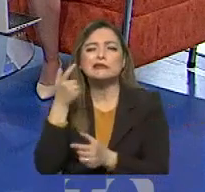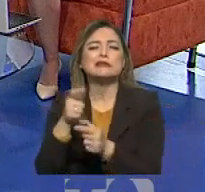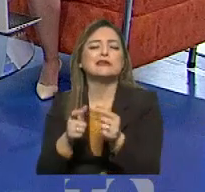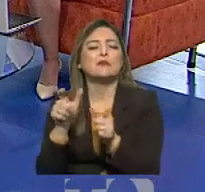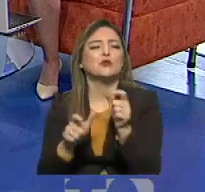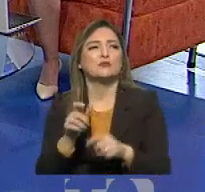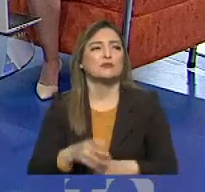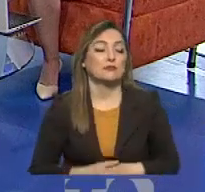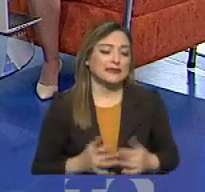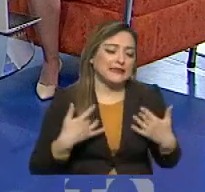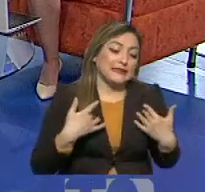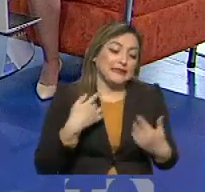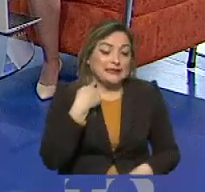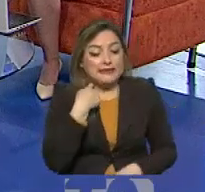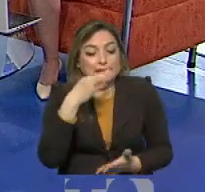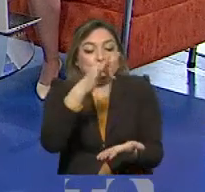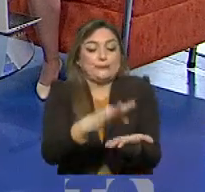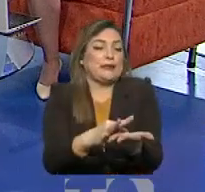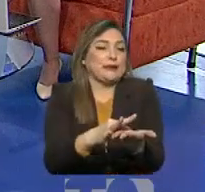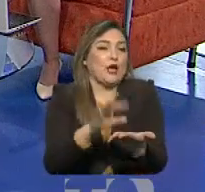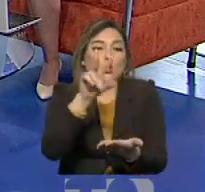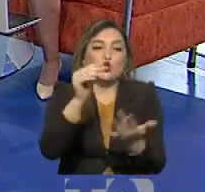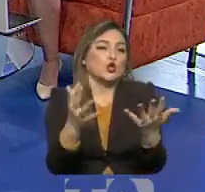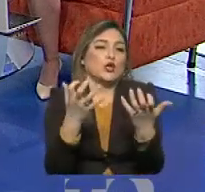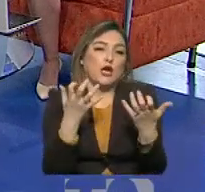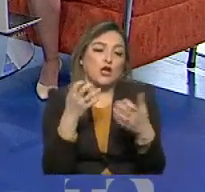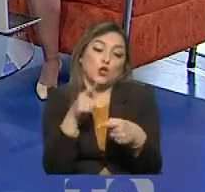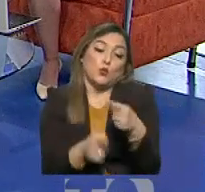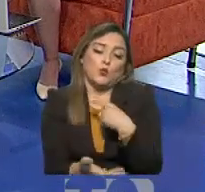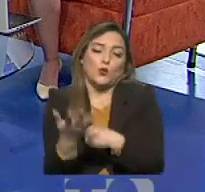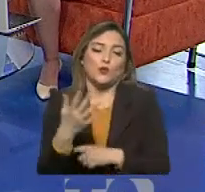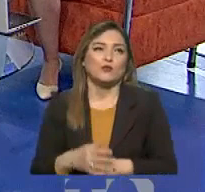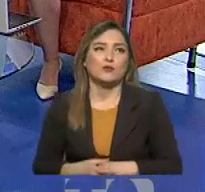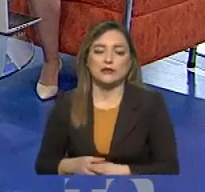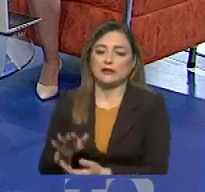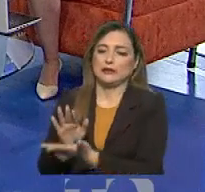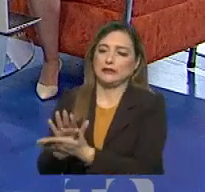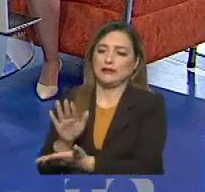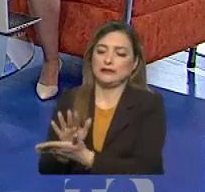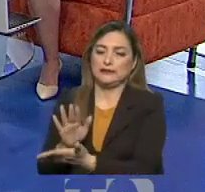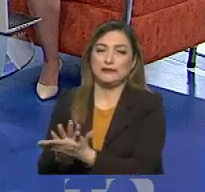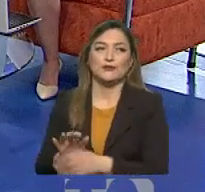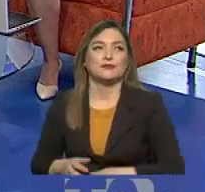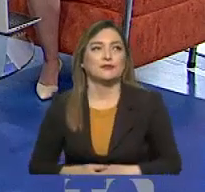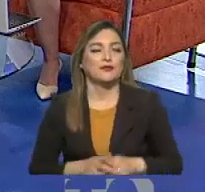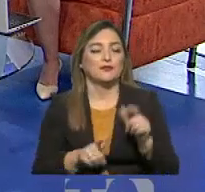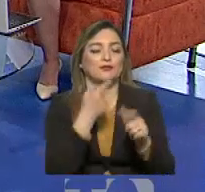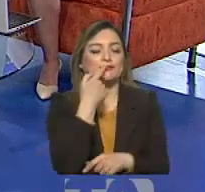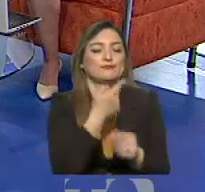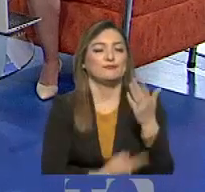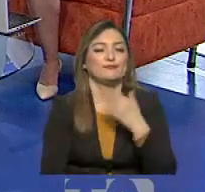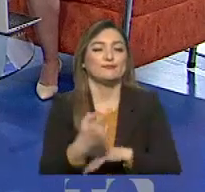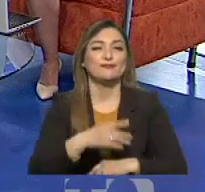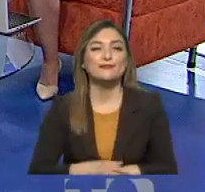No vinieron, no quieren, no pueden. Venga, tranquilo, tranquilo. Pero, ¿qué le digo a la gente? Pero